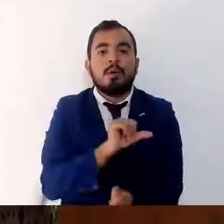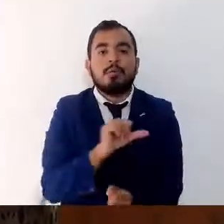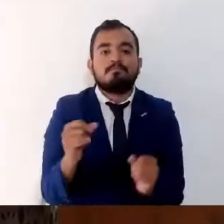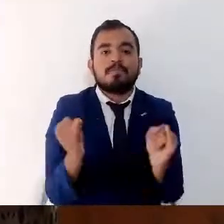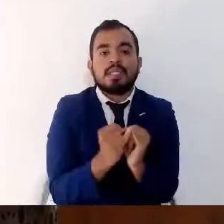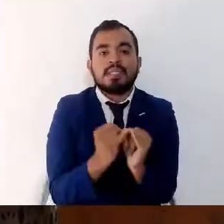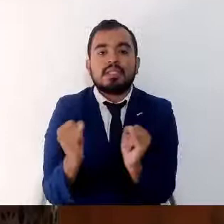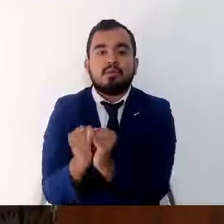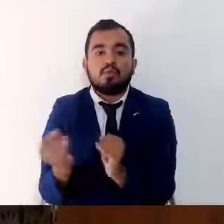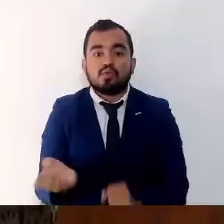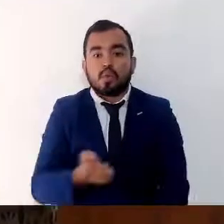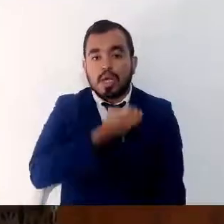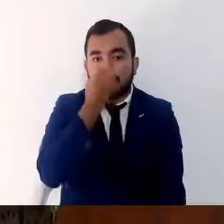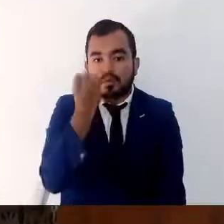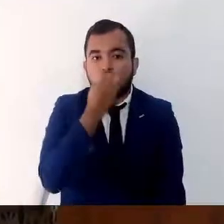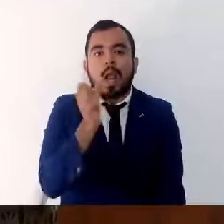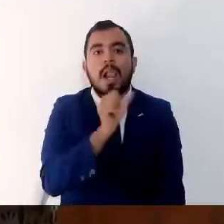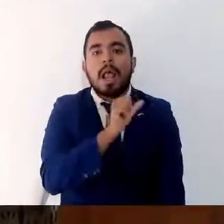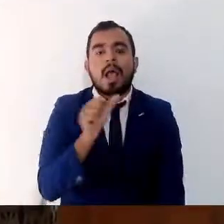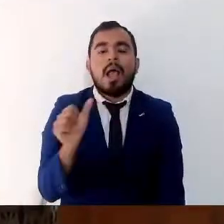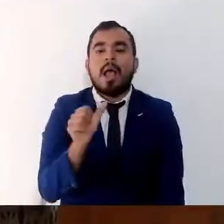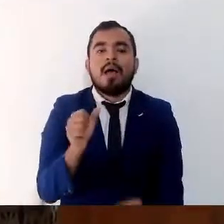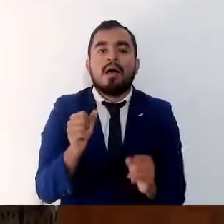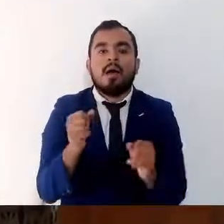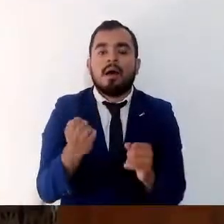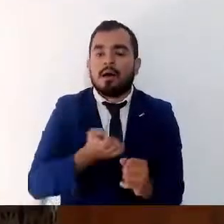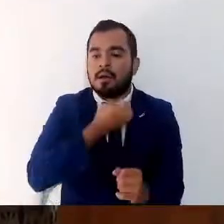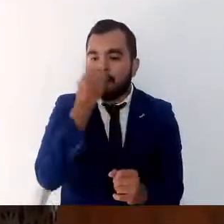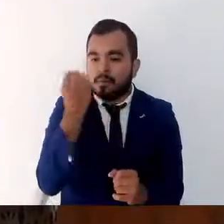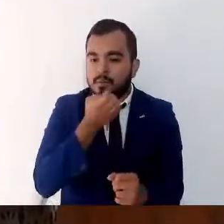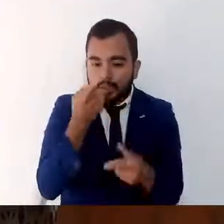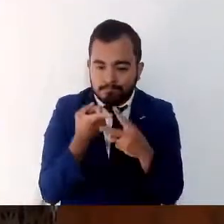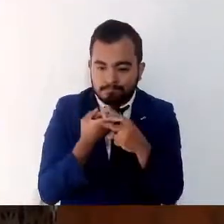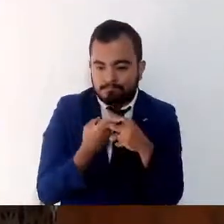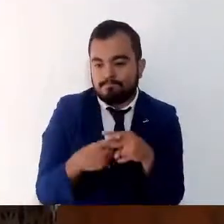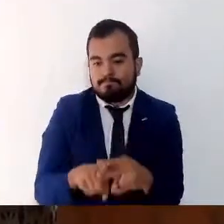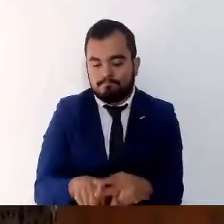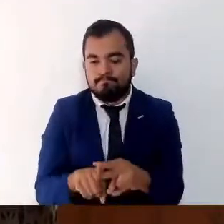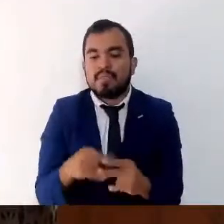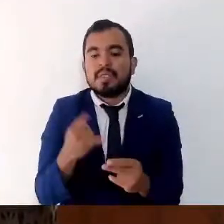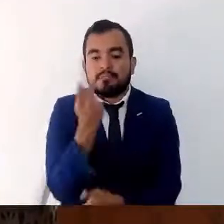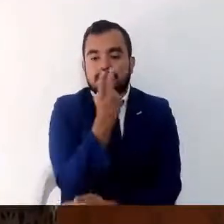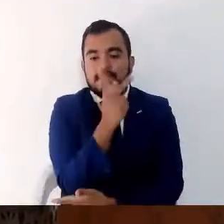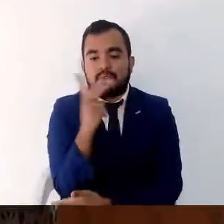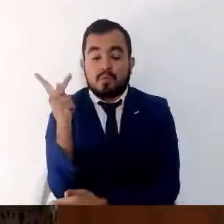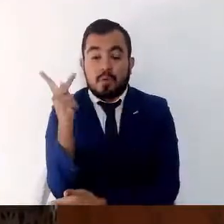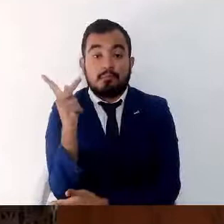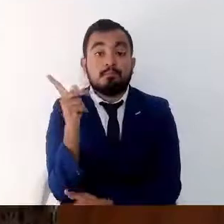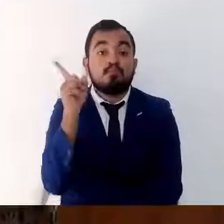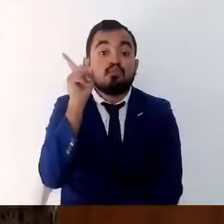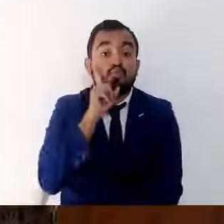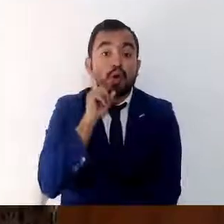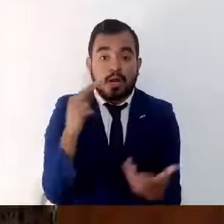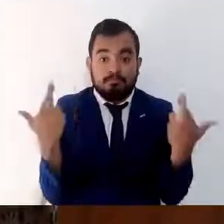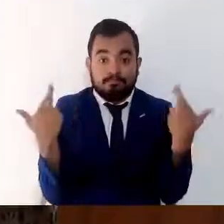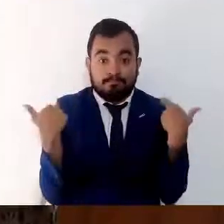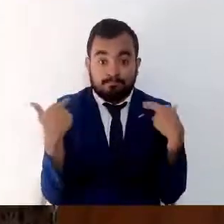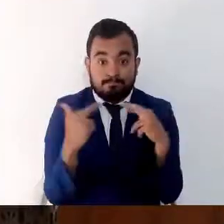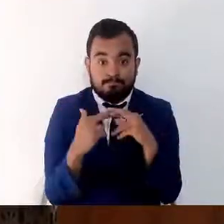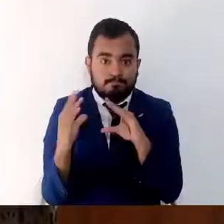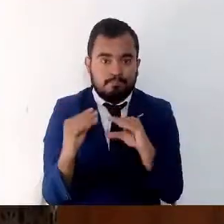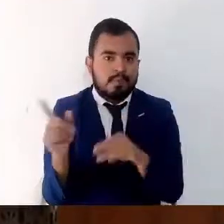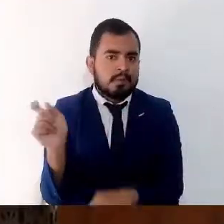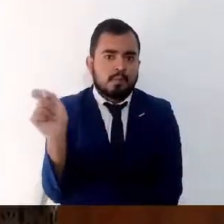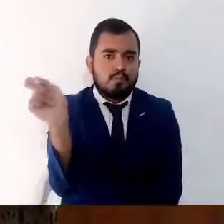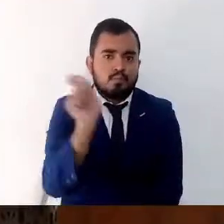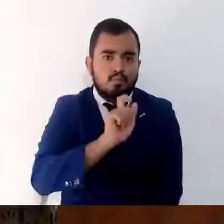educativas de educación inicial y preescolar. Las educadoras son profesionales de la educación. Prepara